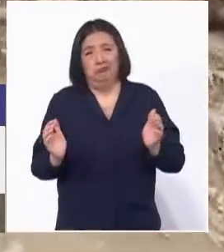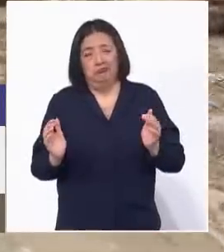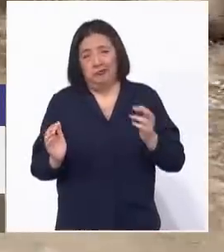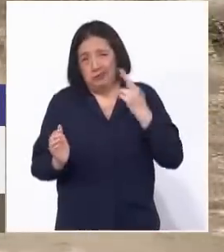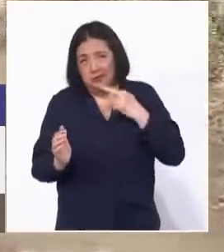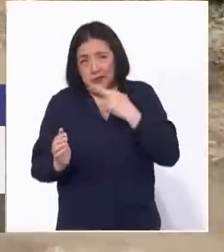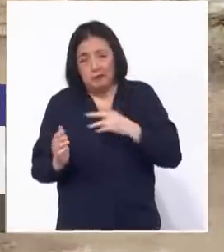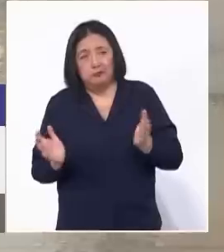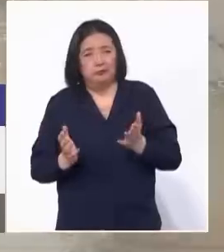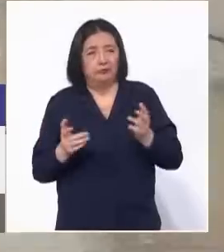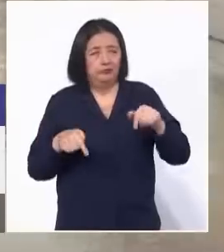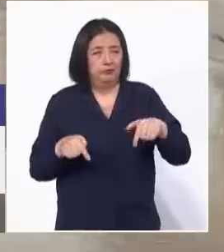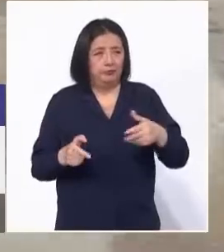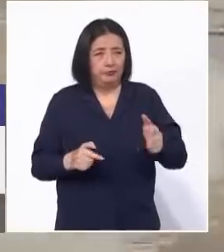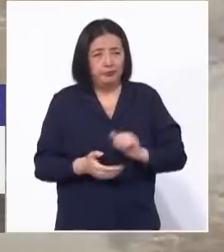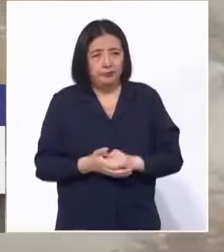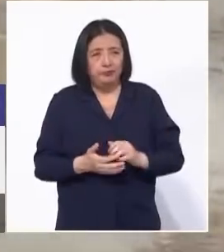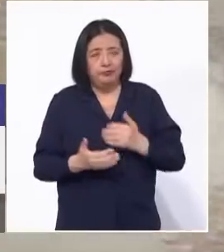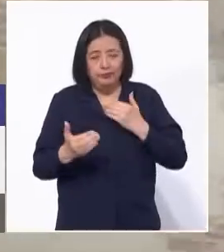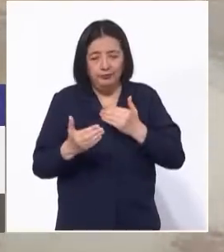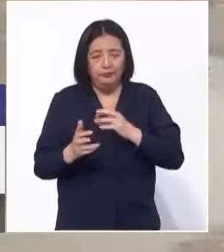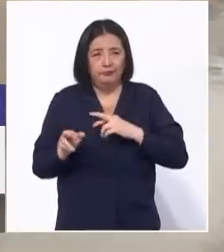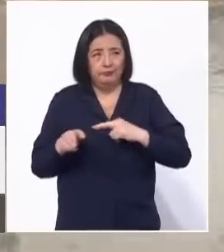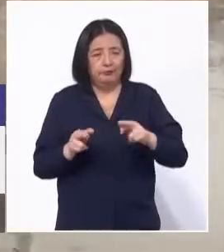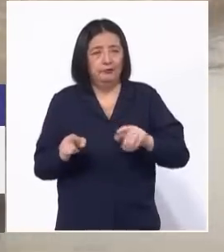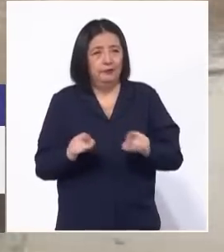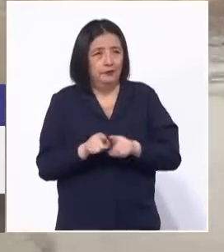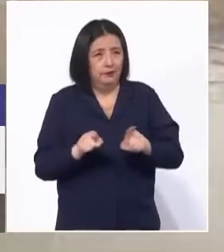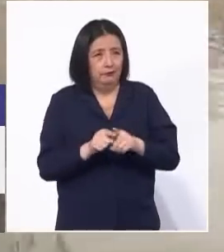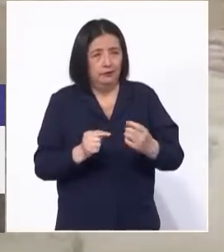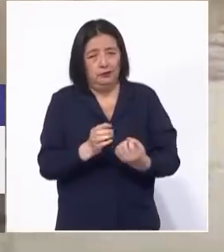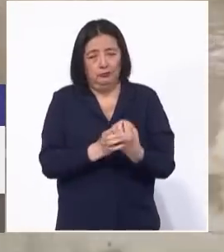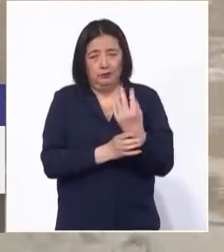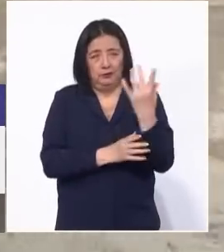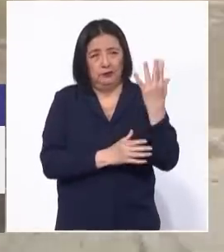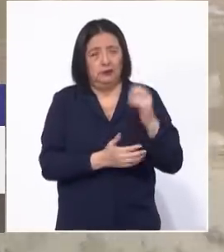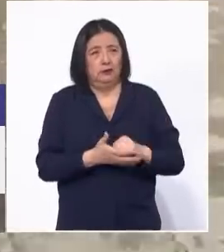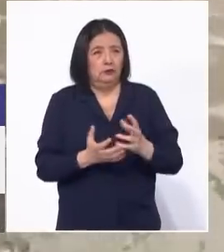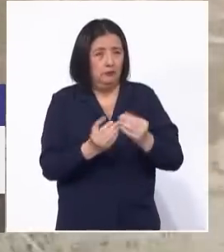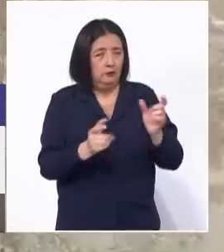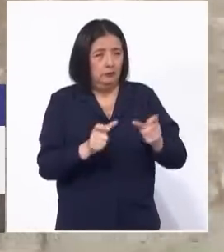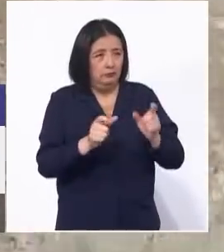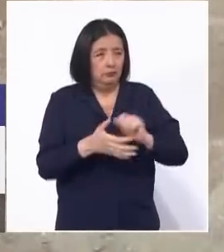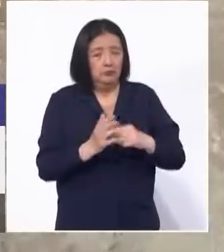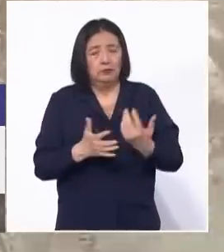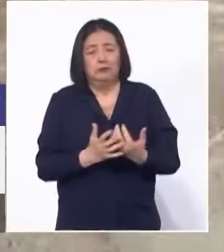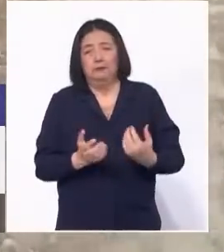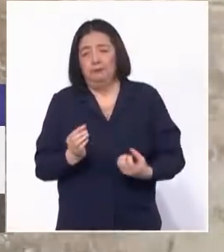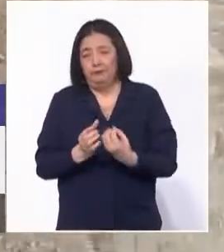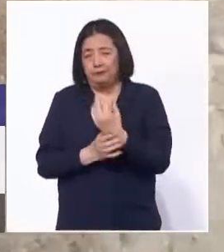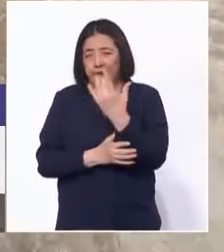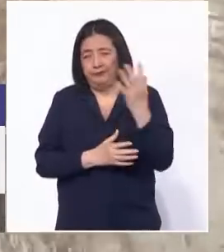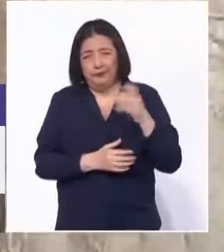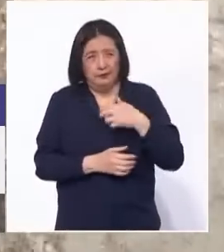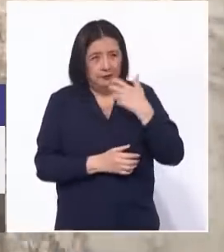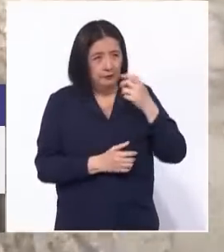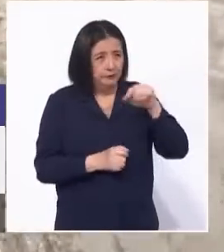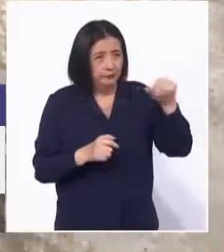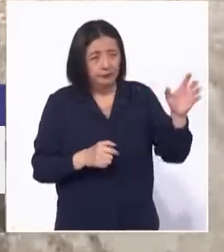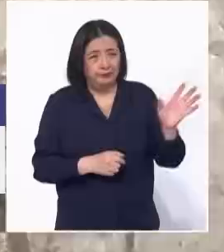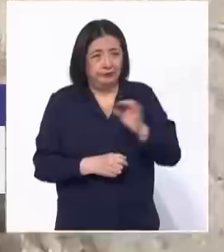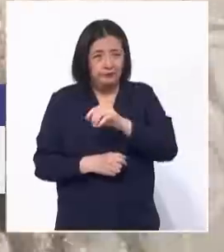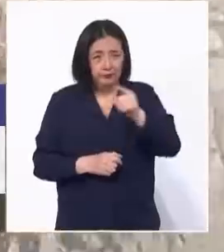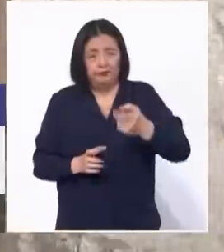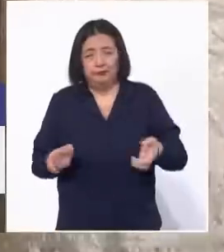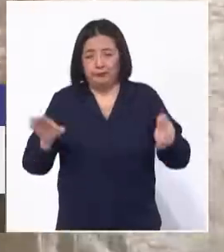se encuentra en... a orillas del río, también tengo mis cultivos, hay mucha gente que se dedica al cultivo de la manzana, todo este es el cultivo de la manzana